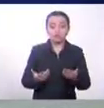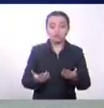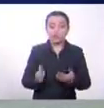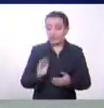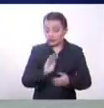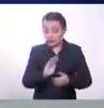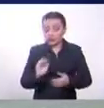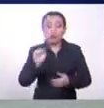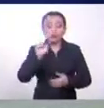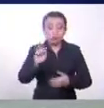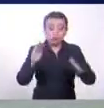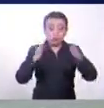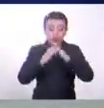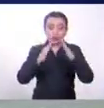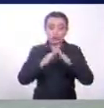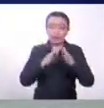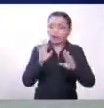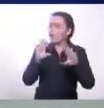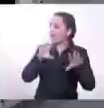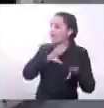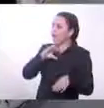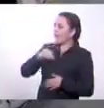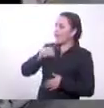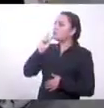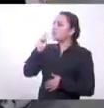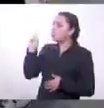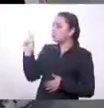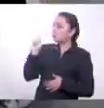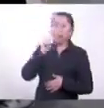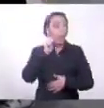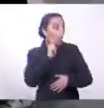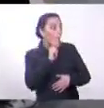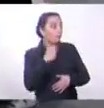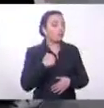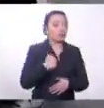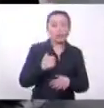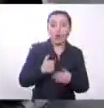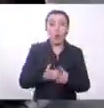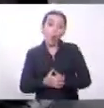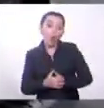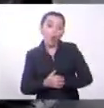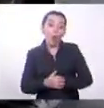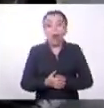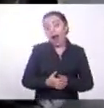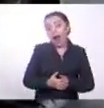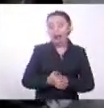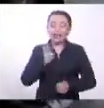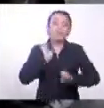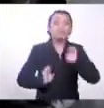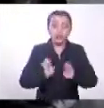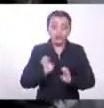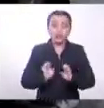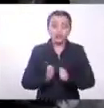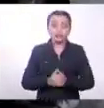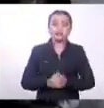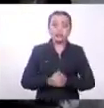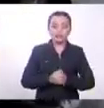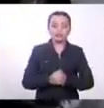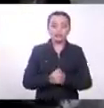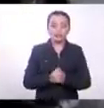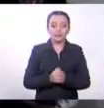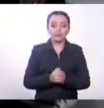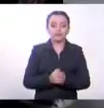sus casas con su familia. Hacer el ejercicio para que adivinen qué tipo de emociones sienten. Muy bien. Entonces, amiguitos y amiguitas,